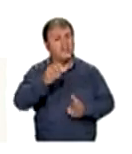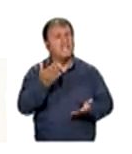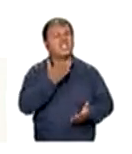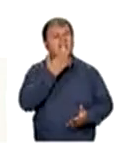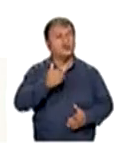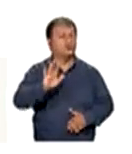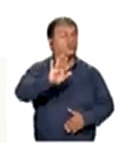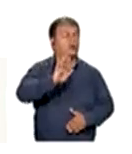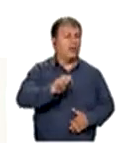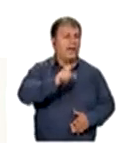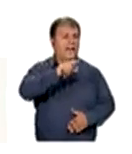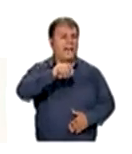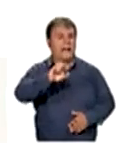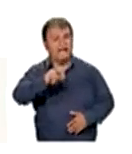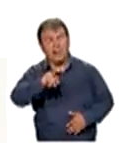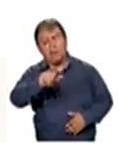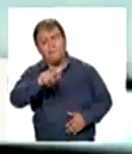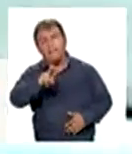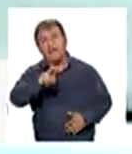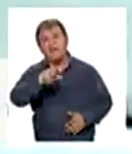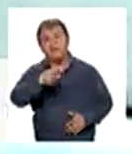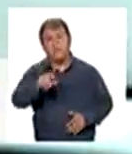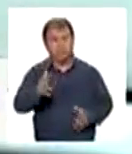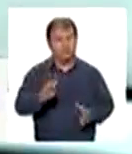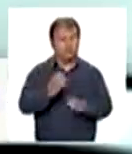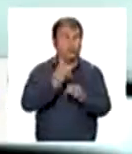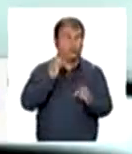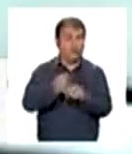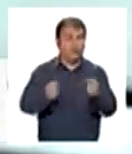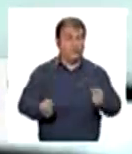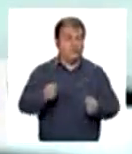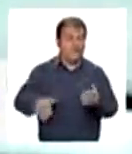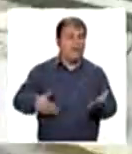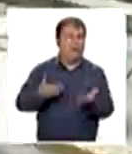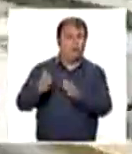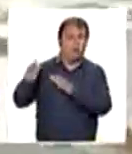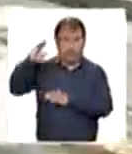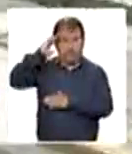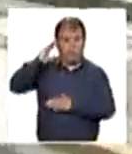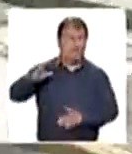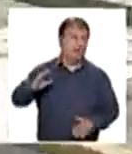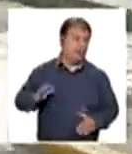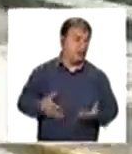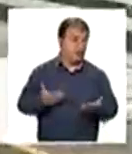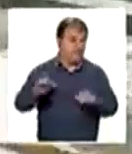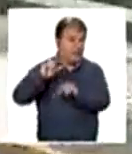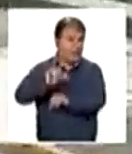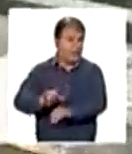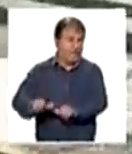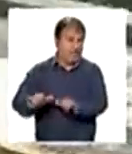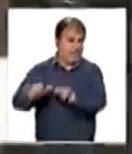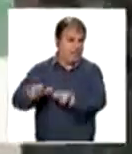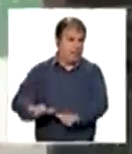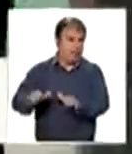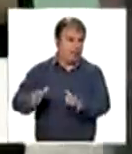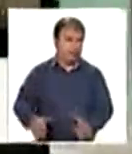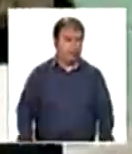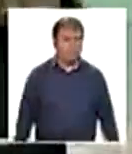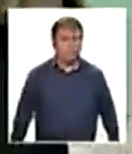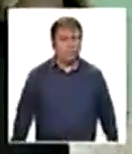es José Ángel Balbín Vilcanota. La Custer fue conducida hasta la comisaría de Miraflores, donde quedó internada.